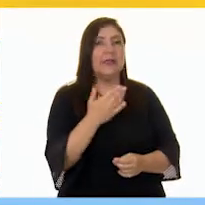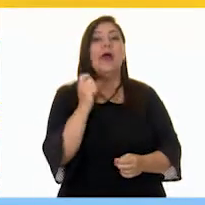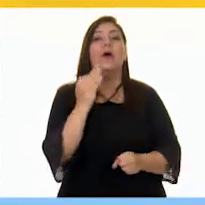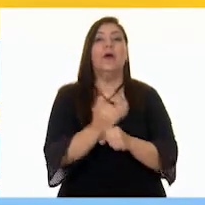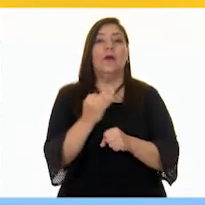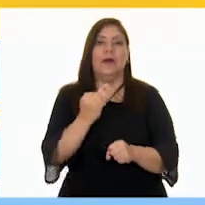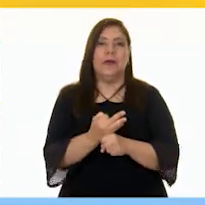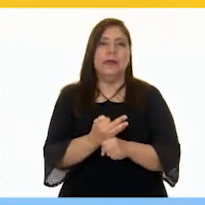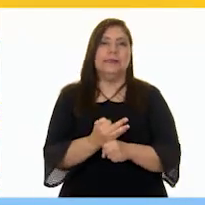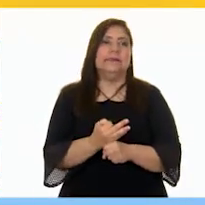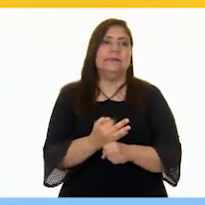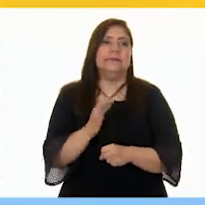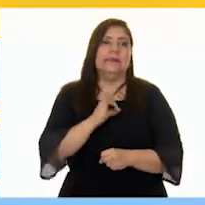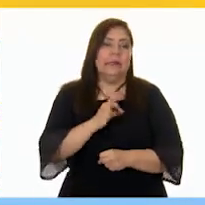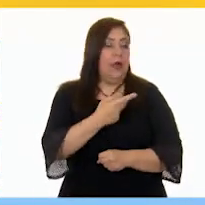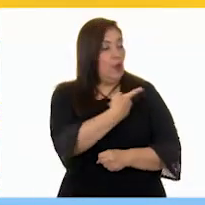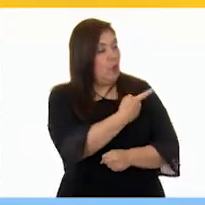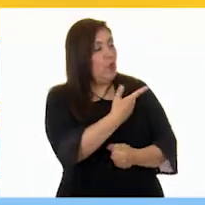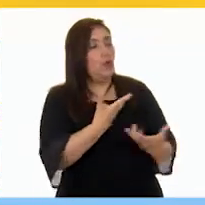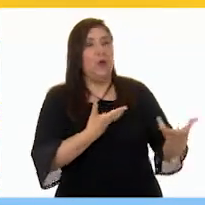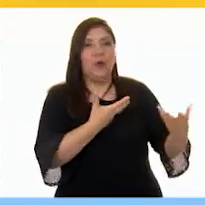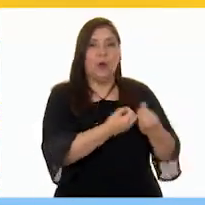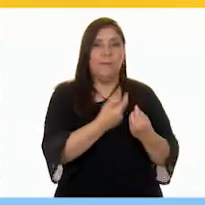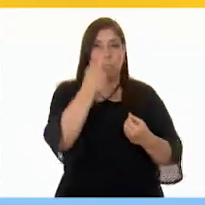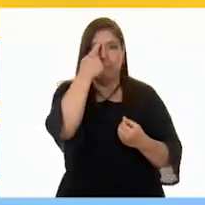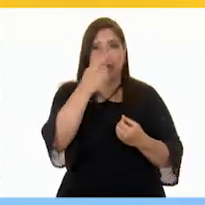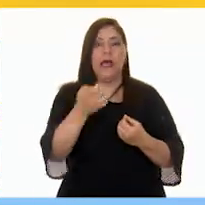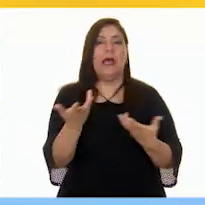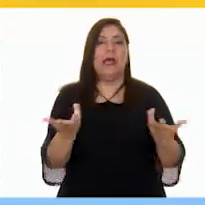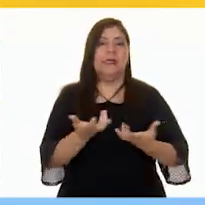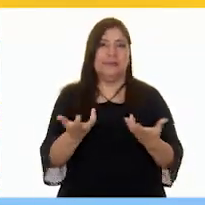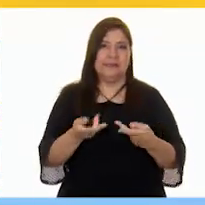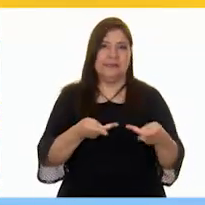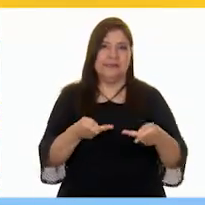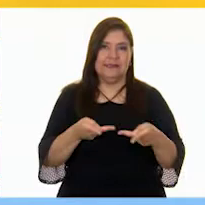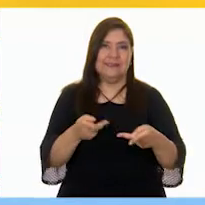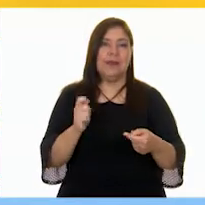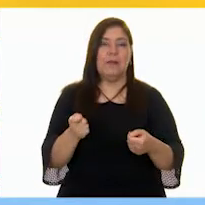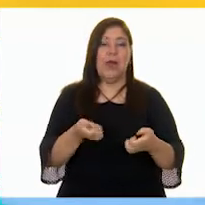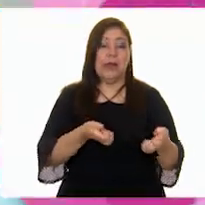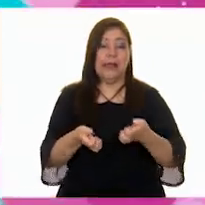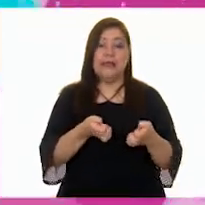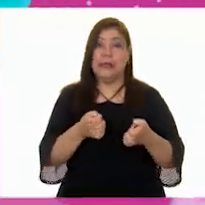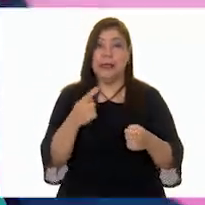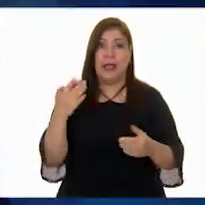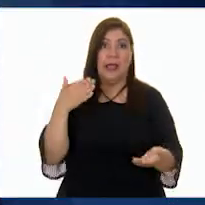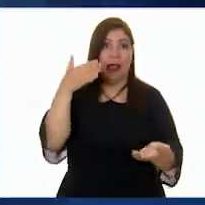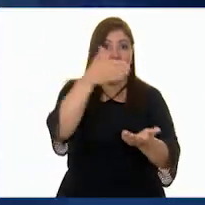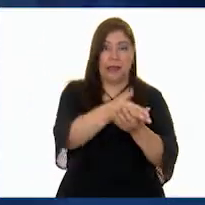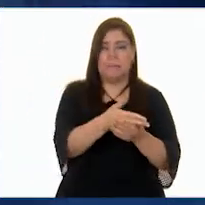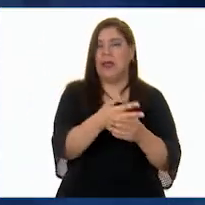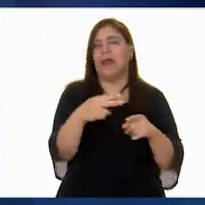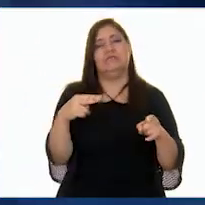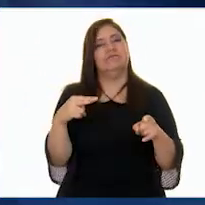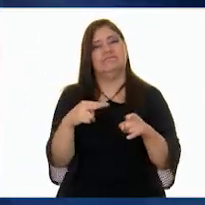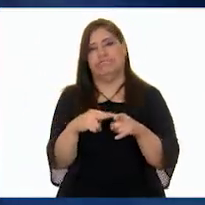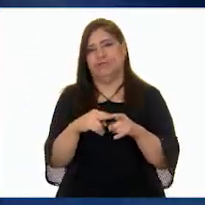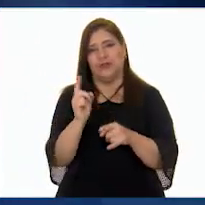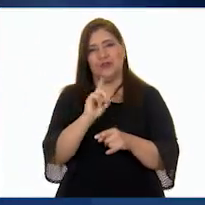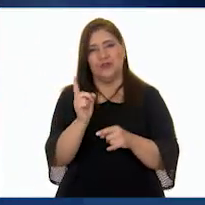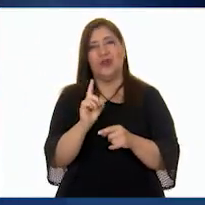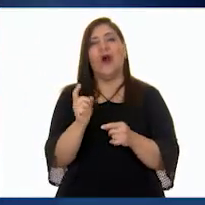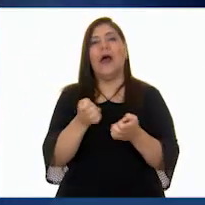tú y yo vamos a prepararnos para hacer ejercicio. Pero no vamos a ir al parque, sino que iremos al libro de texto con el